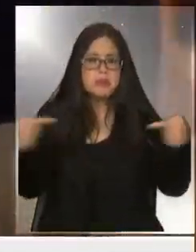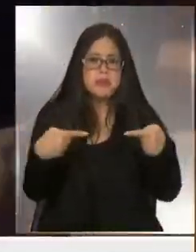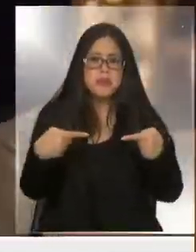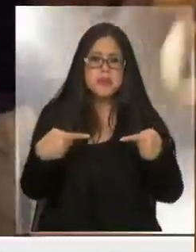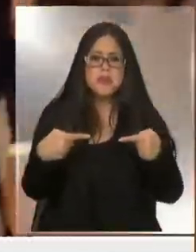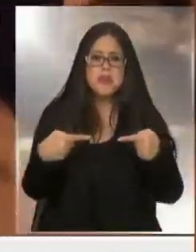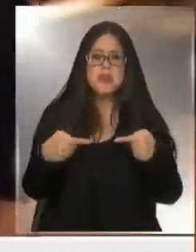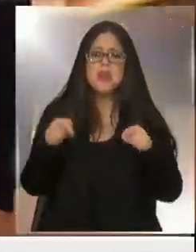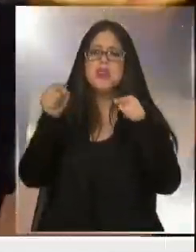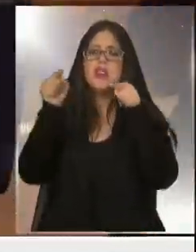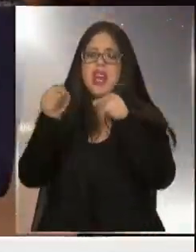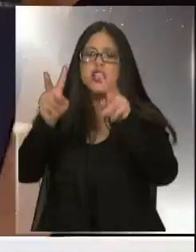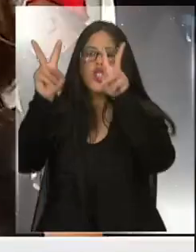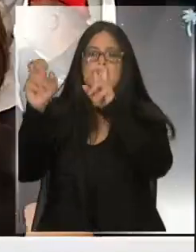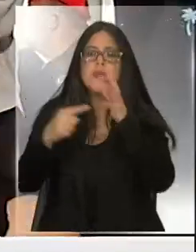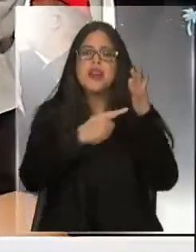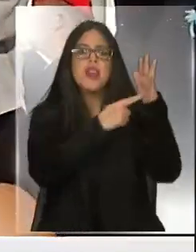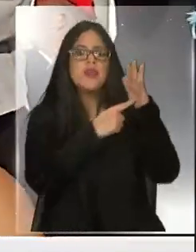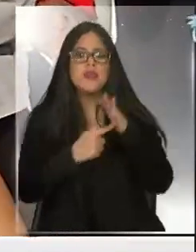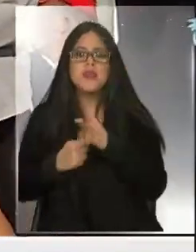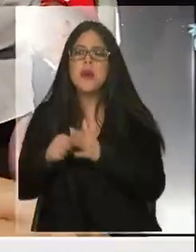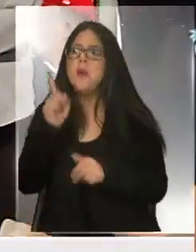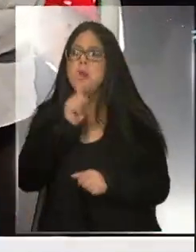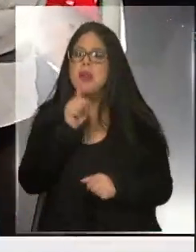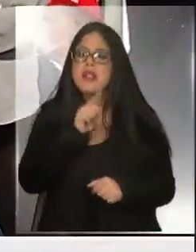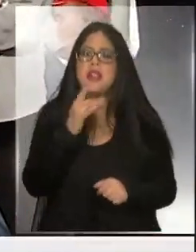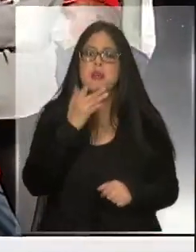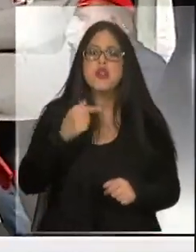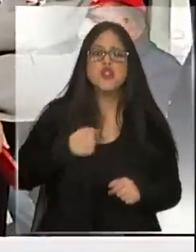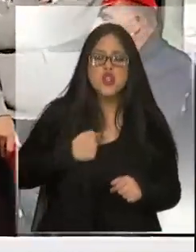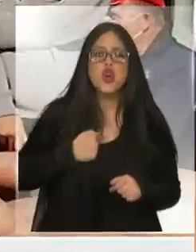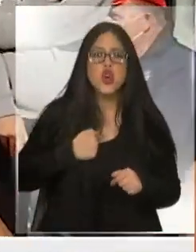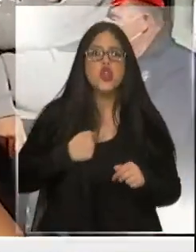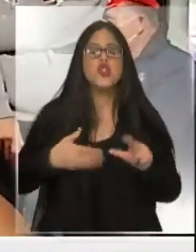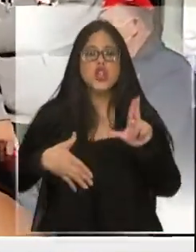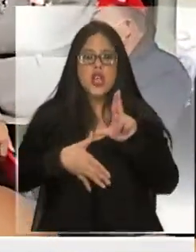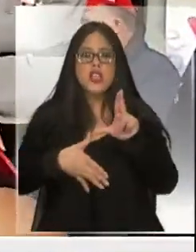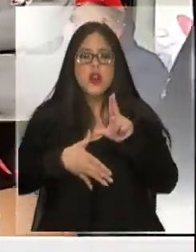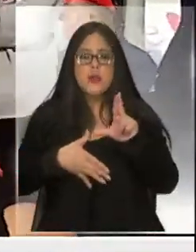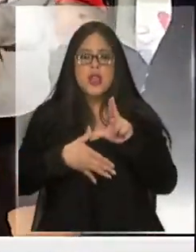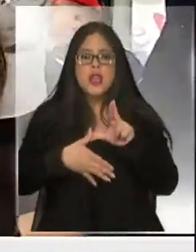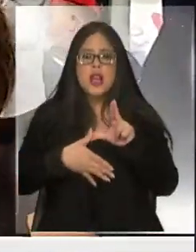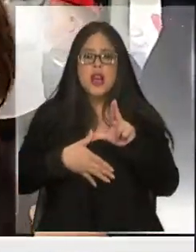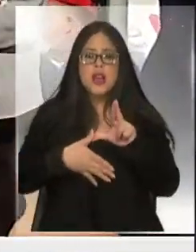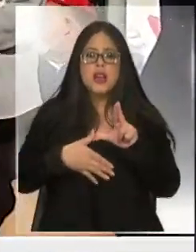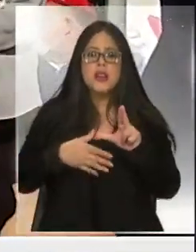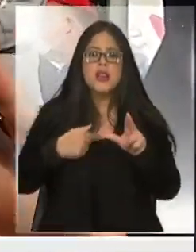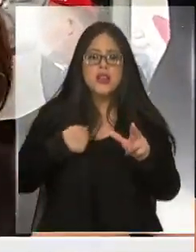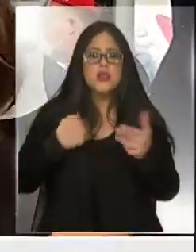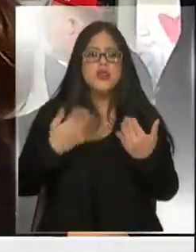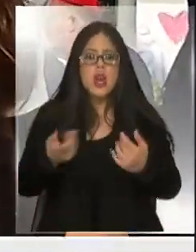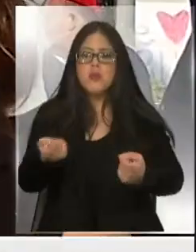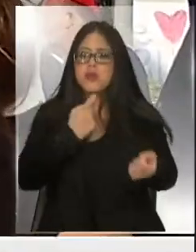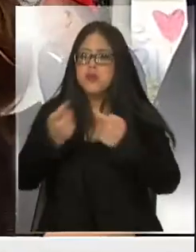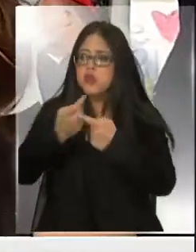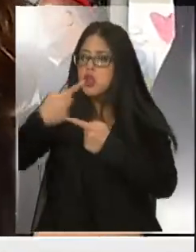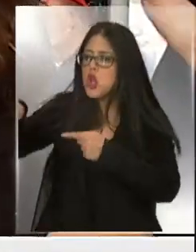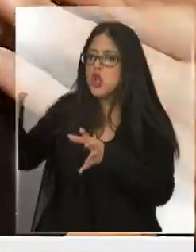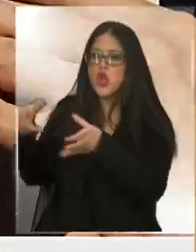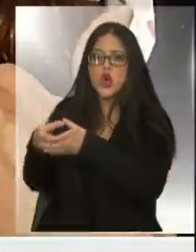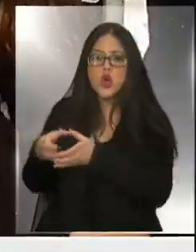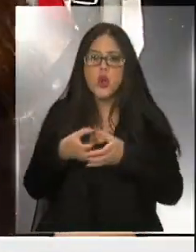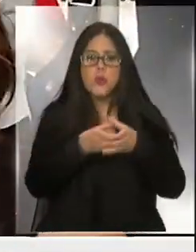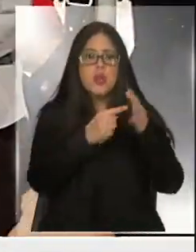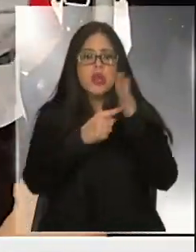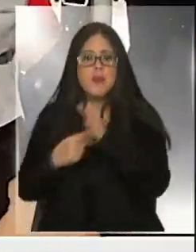racista es mentira, porque yo soy latina y puedo decir que he recibido más racismo de otros grupos